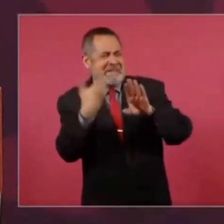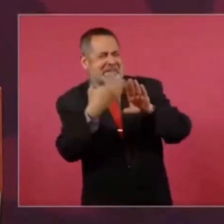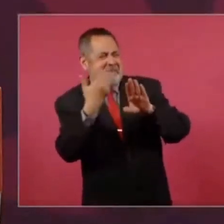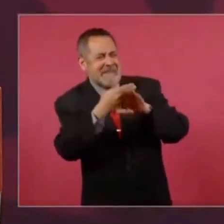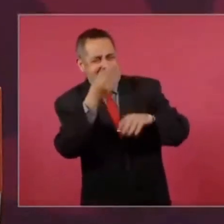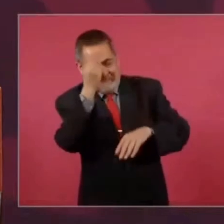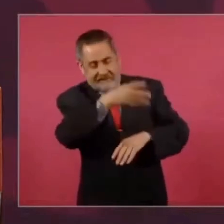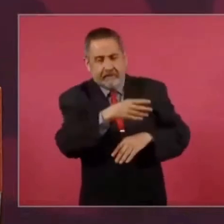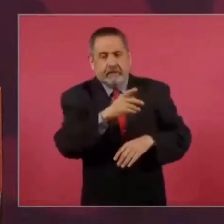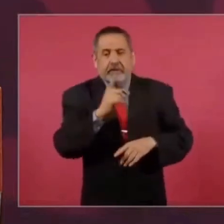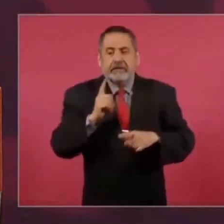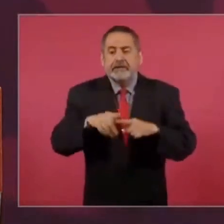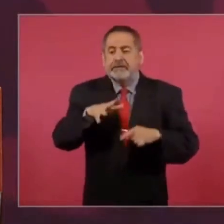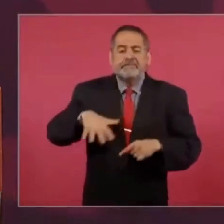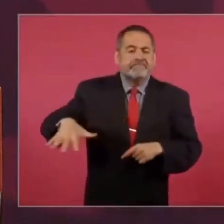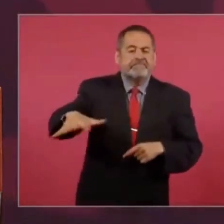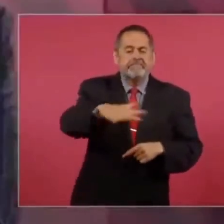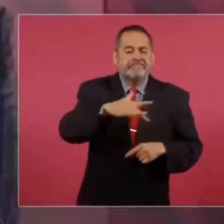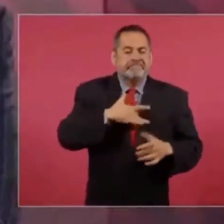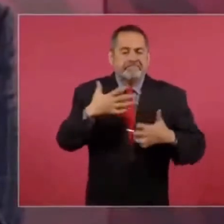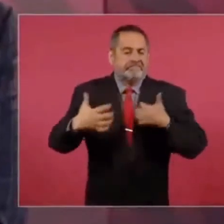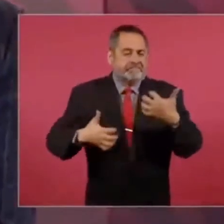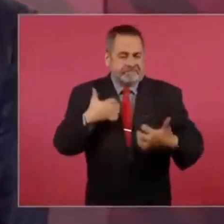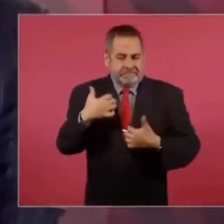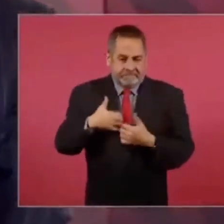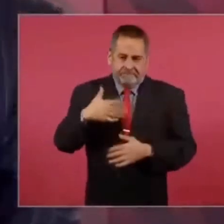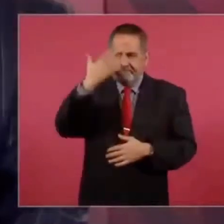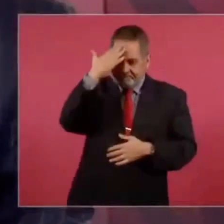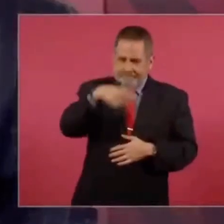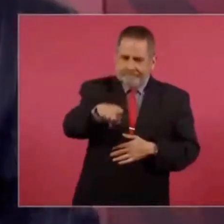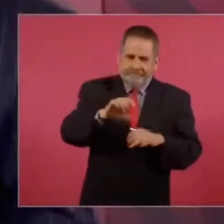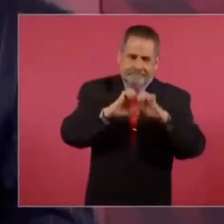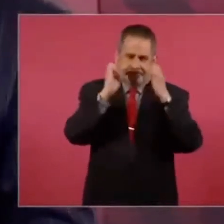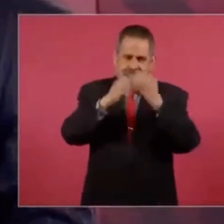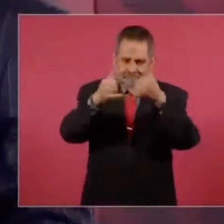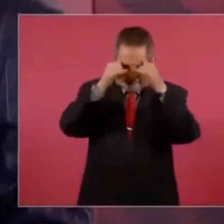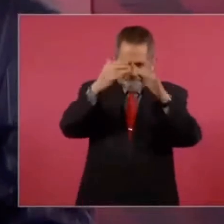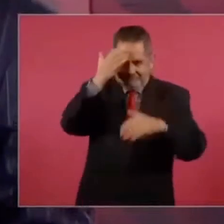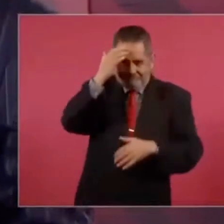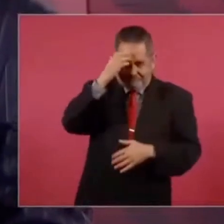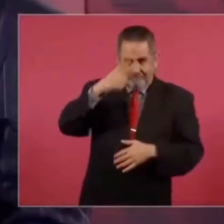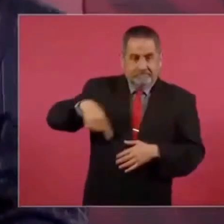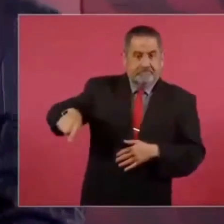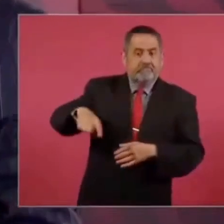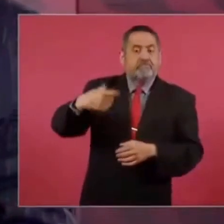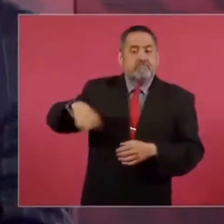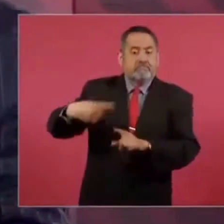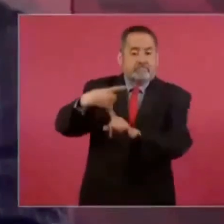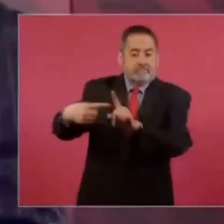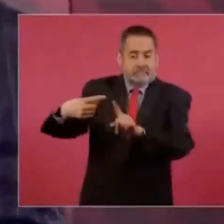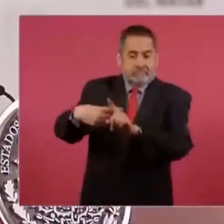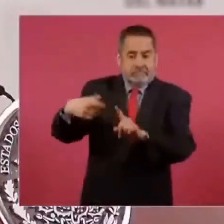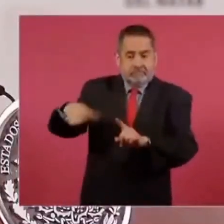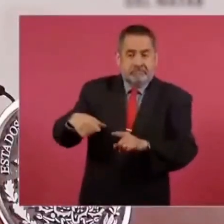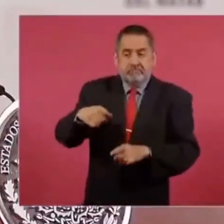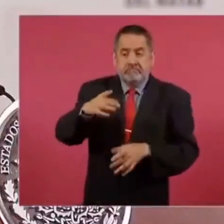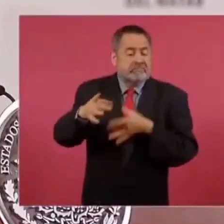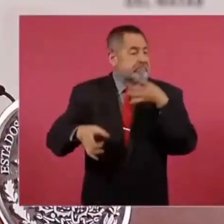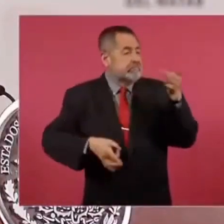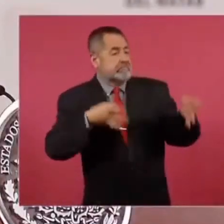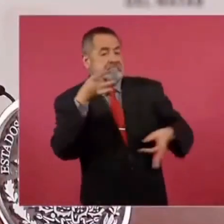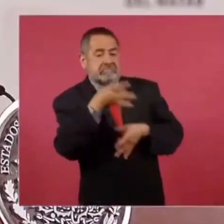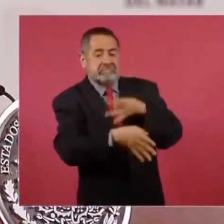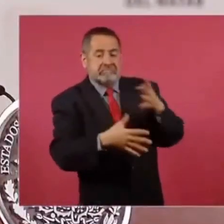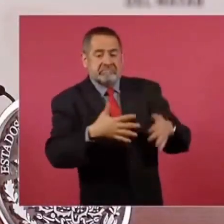Ya había un ambiente y los que van a la Plaza de Toros pues son de clase media,